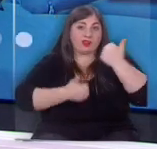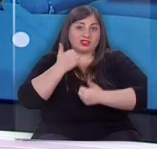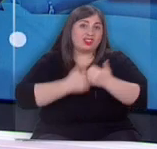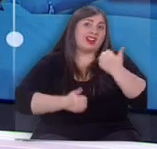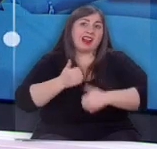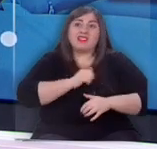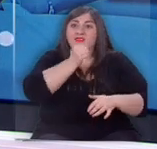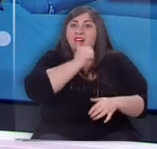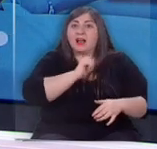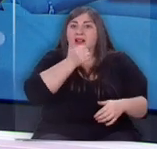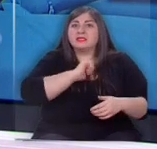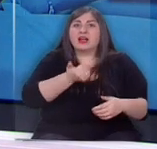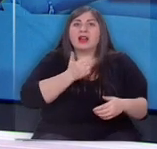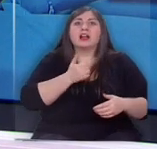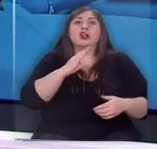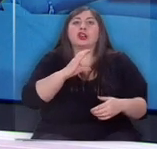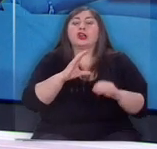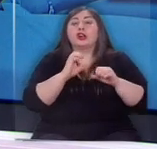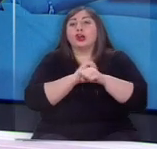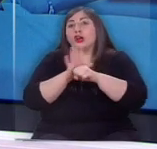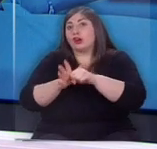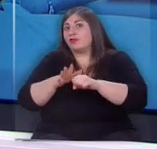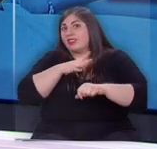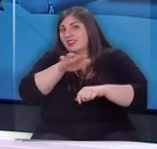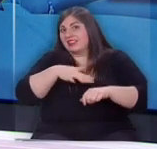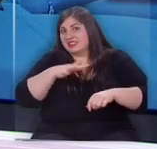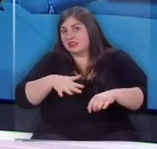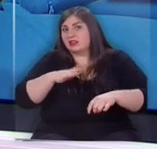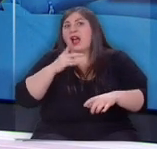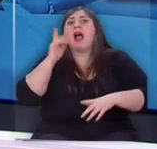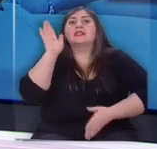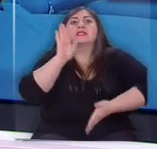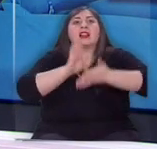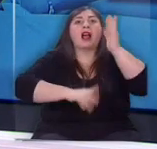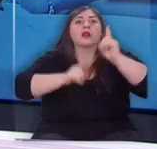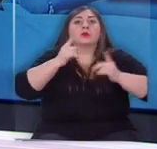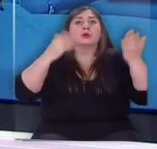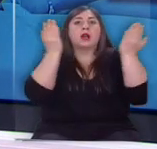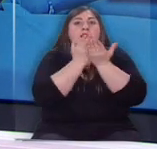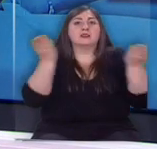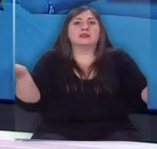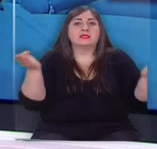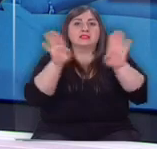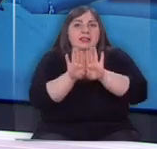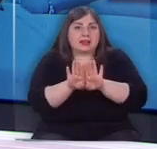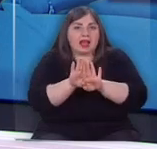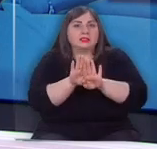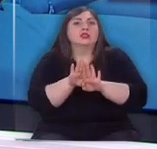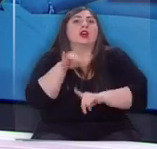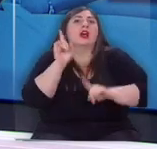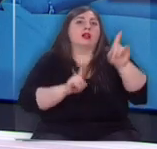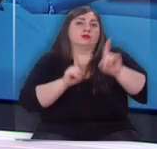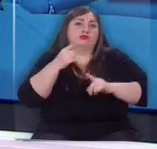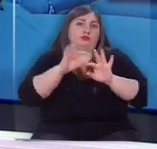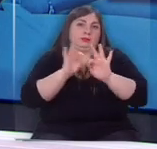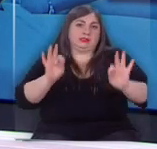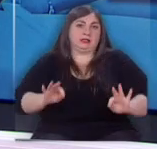aproxima a todo esto producto del COVID-19. Están adelantando la salida de aquellos estudiantes que ya están finalizando sus especialidades. Mire.